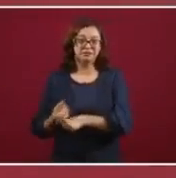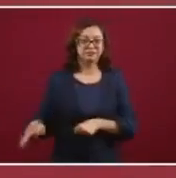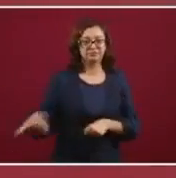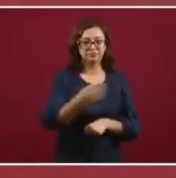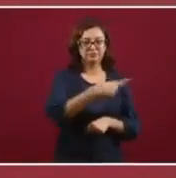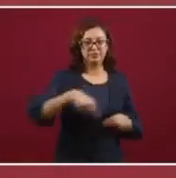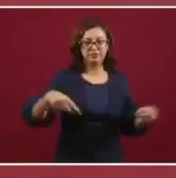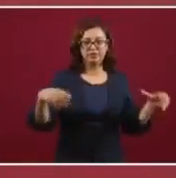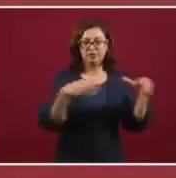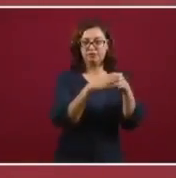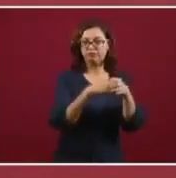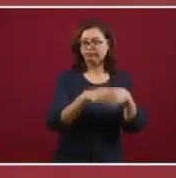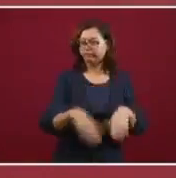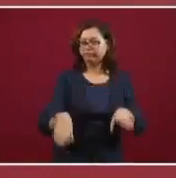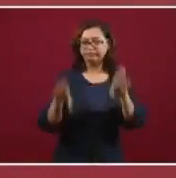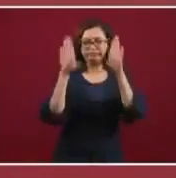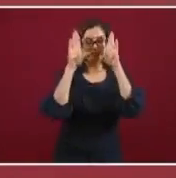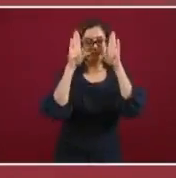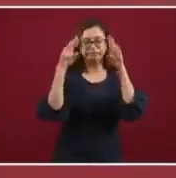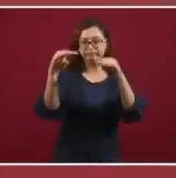grupos conservadores